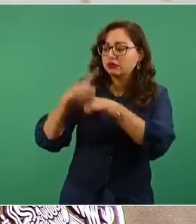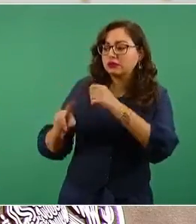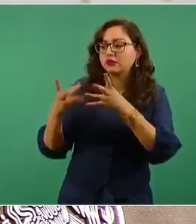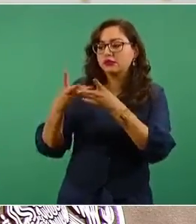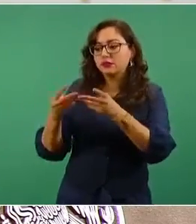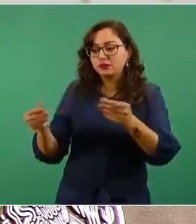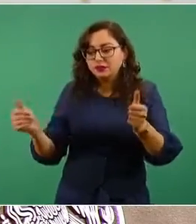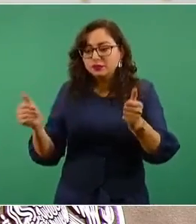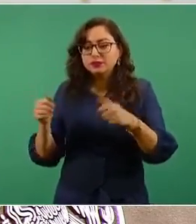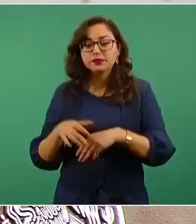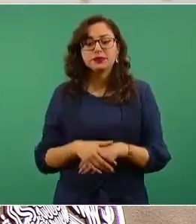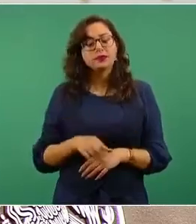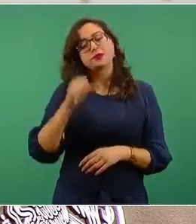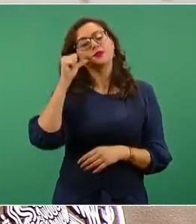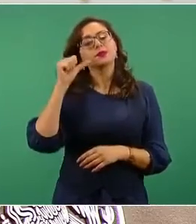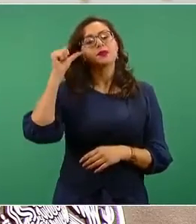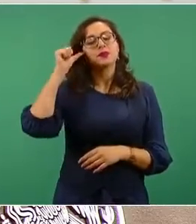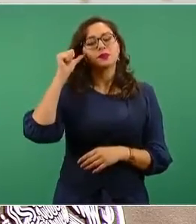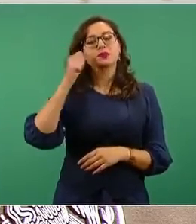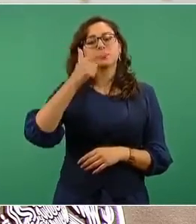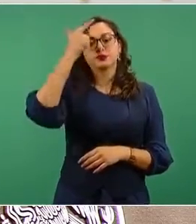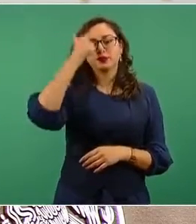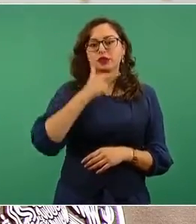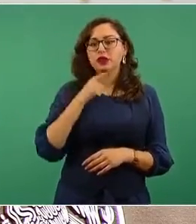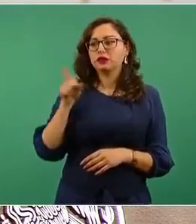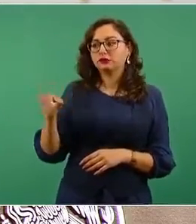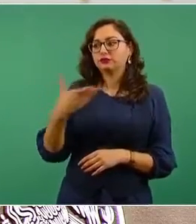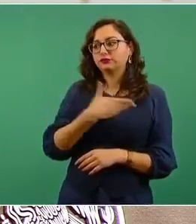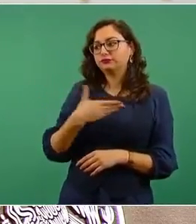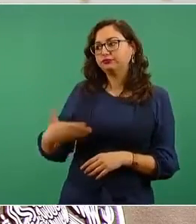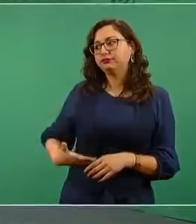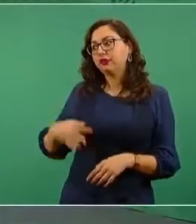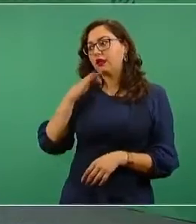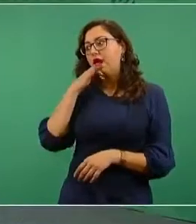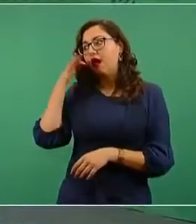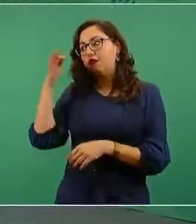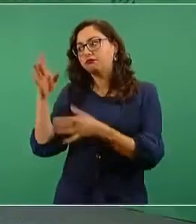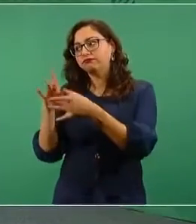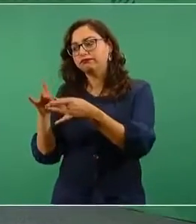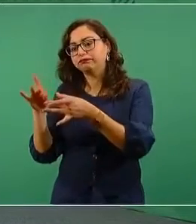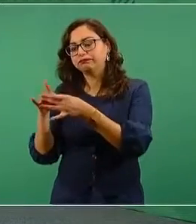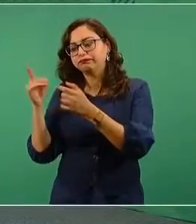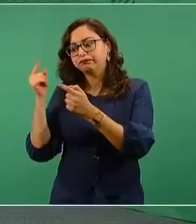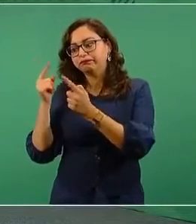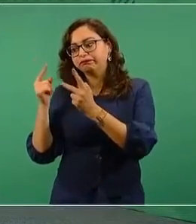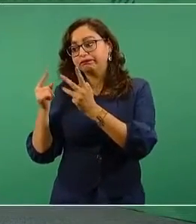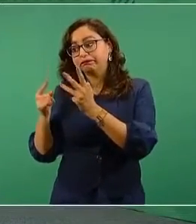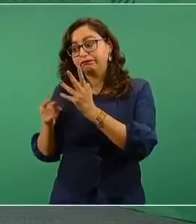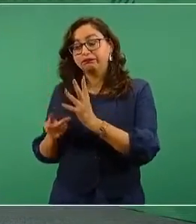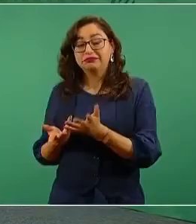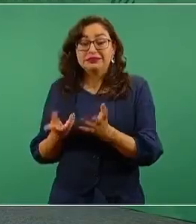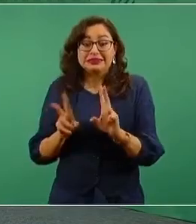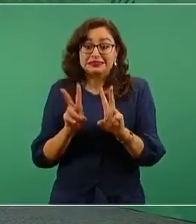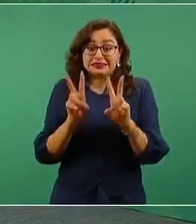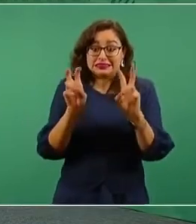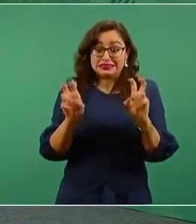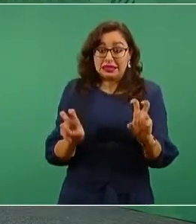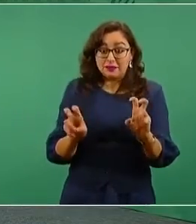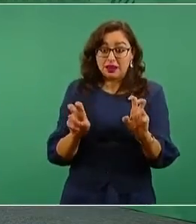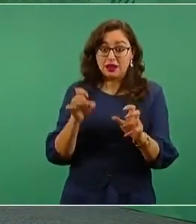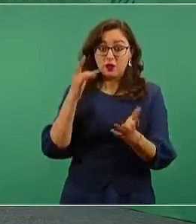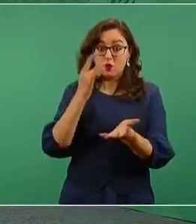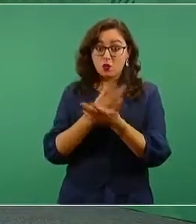le informé al señor presidente, porque pues esto es un tema que no es nada más